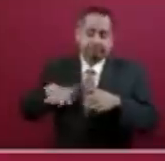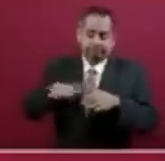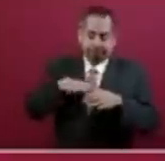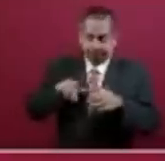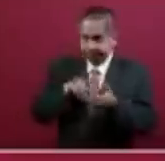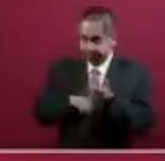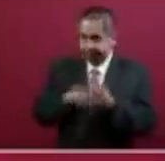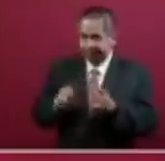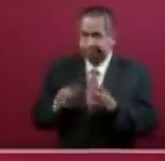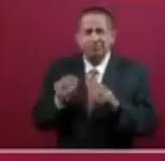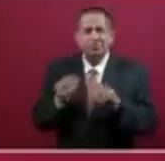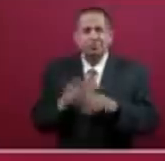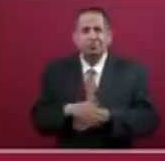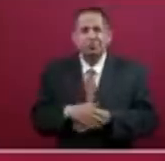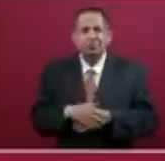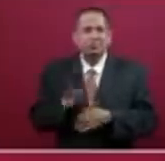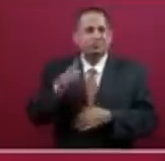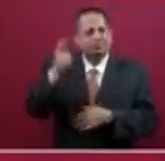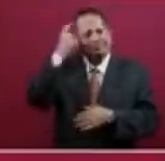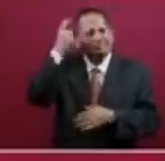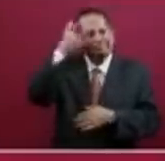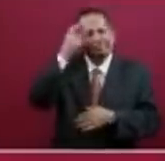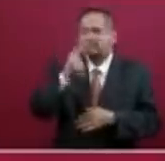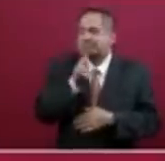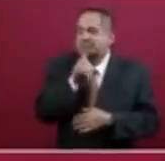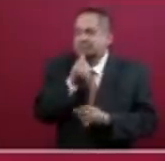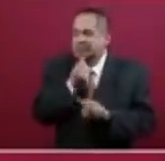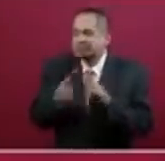hay mucho infantilismo político